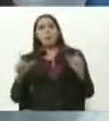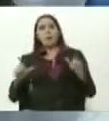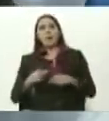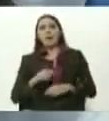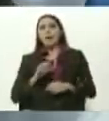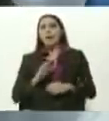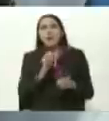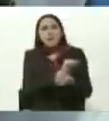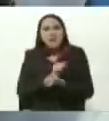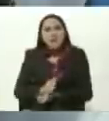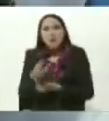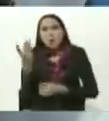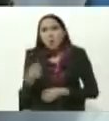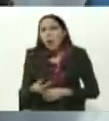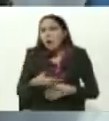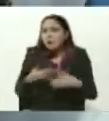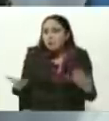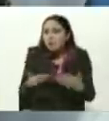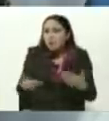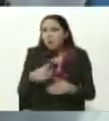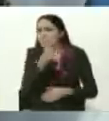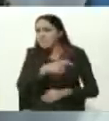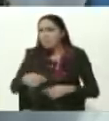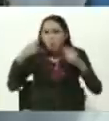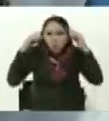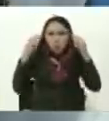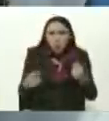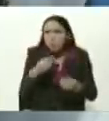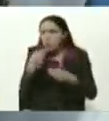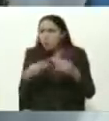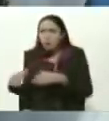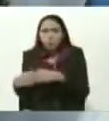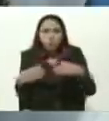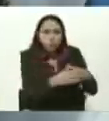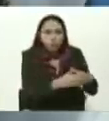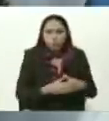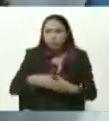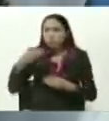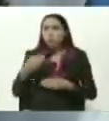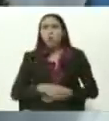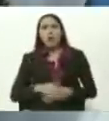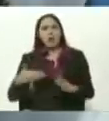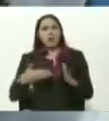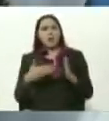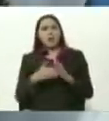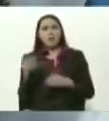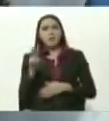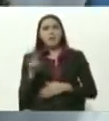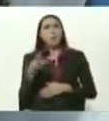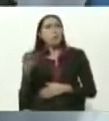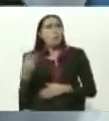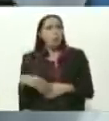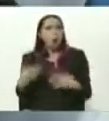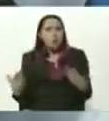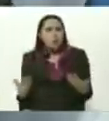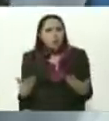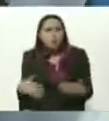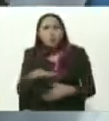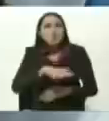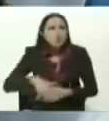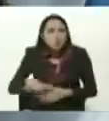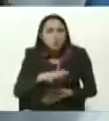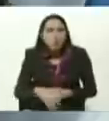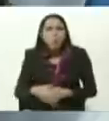hay? Autores intelectuales y materiales de estos hechos contra los migrantes venezolanos en Chile. ¿Dónde están